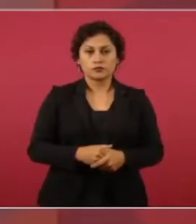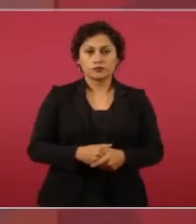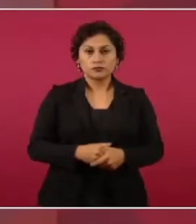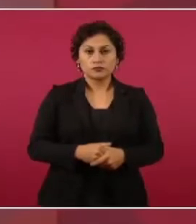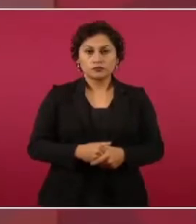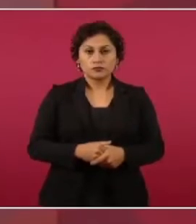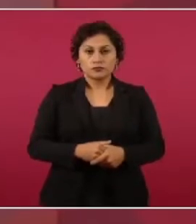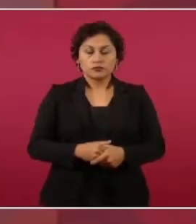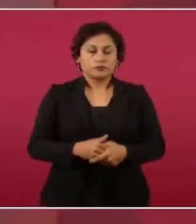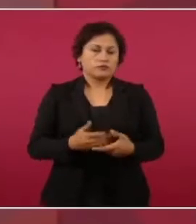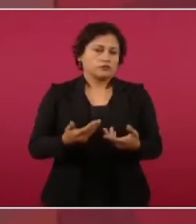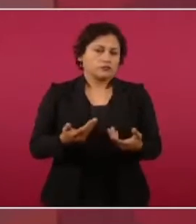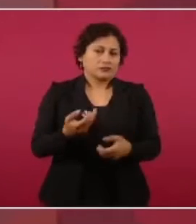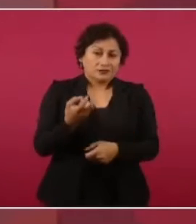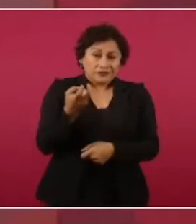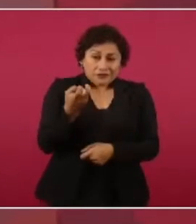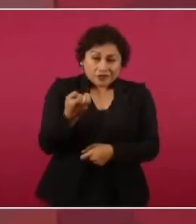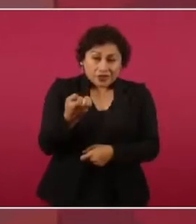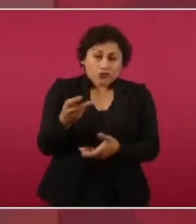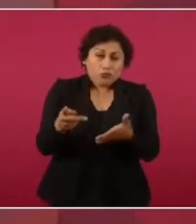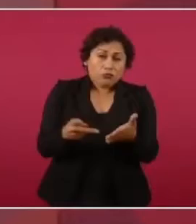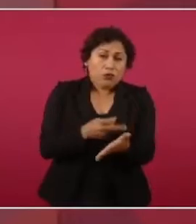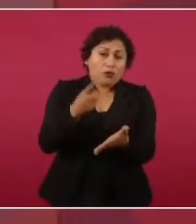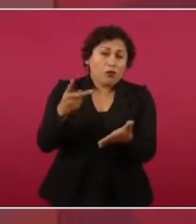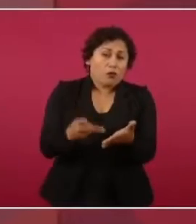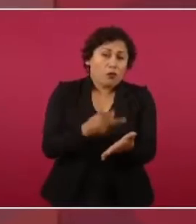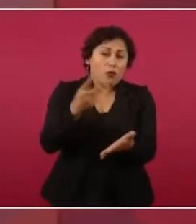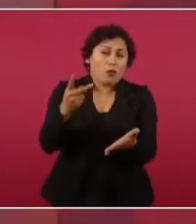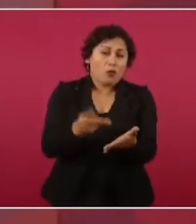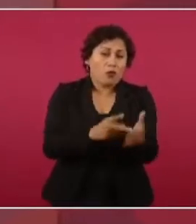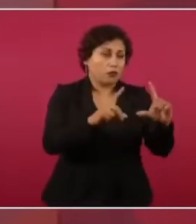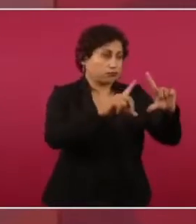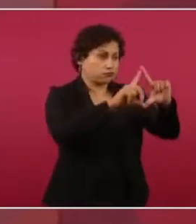Y muchas veces, por todos lados,